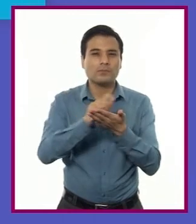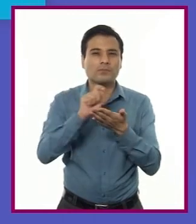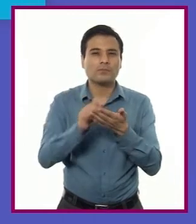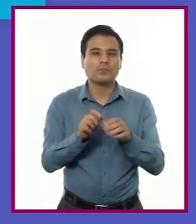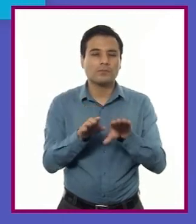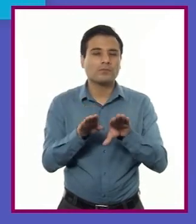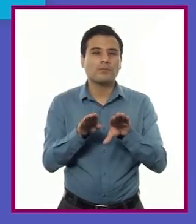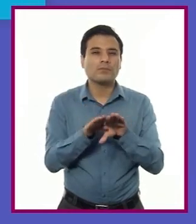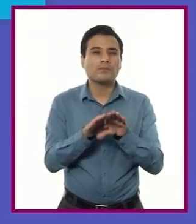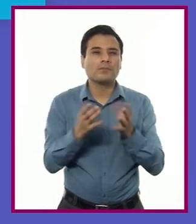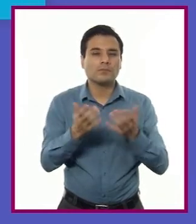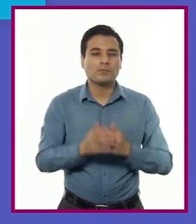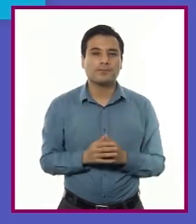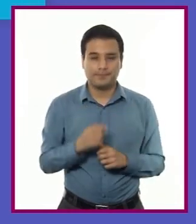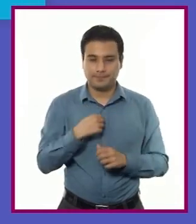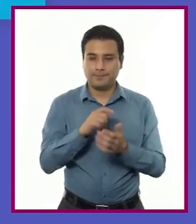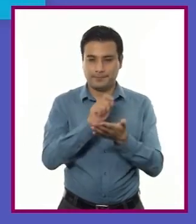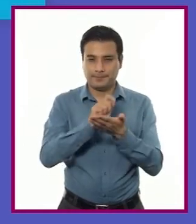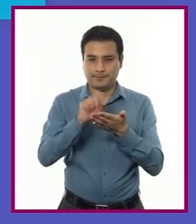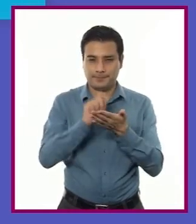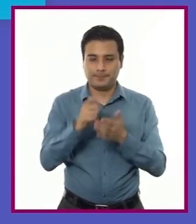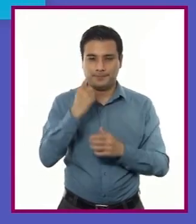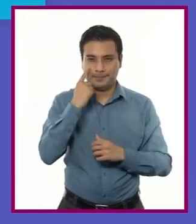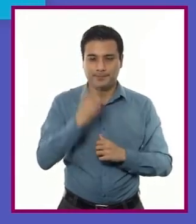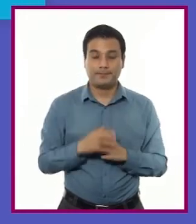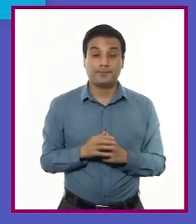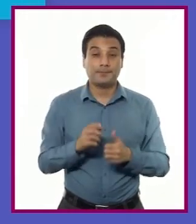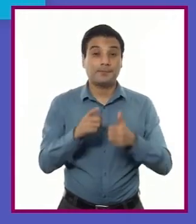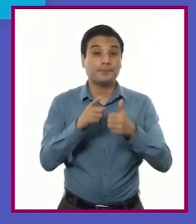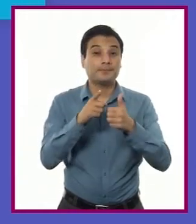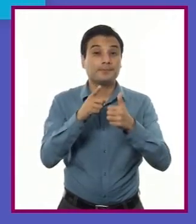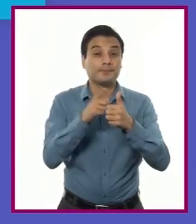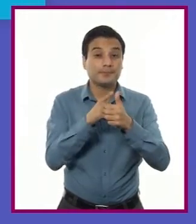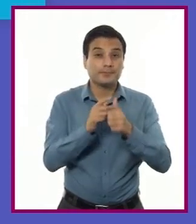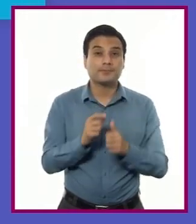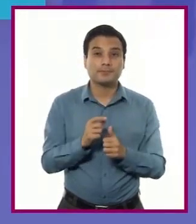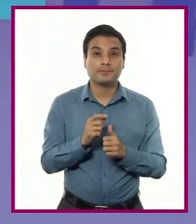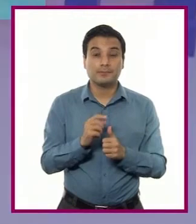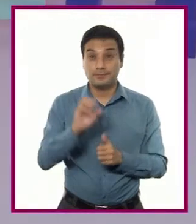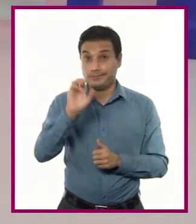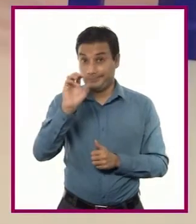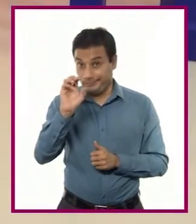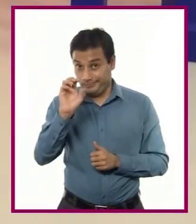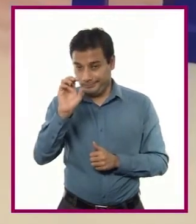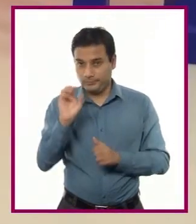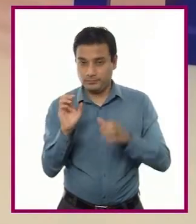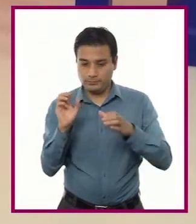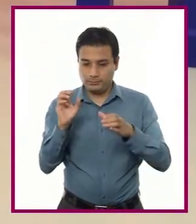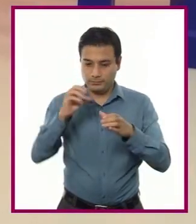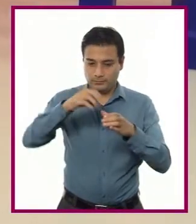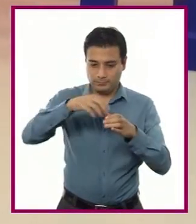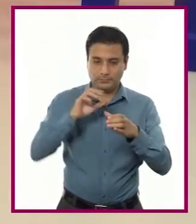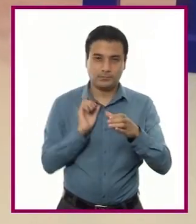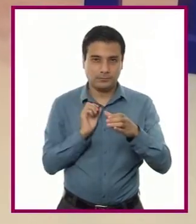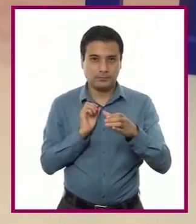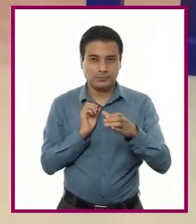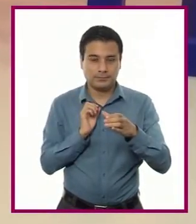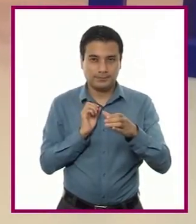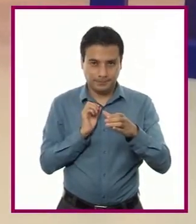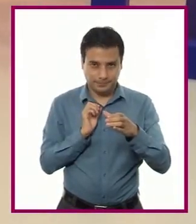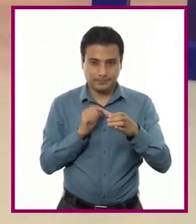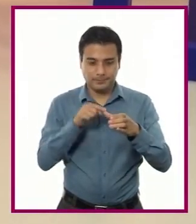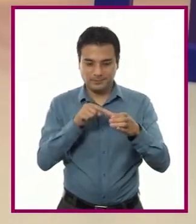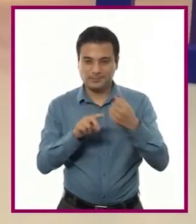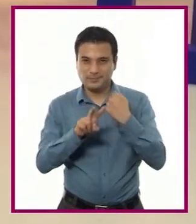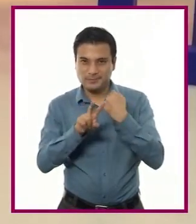Bueno, lo escribiría así. En primer lugar, se colocó una bolita de naftalina al interior de frasco de